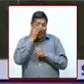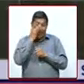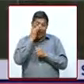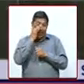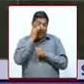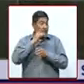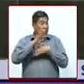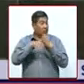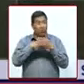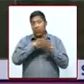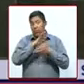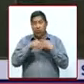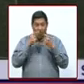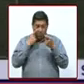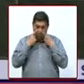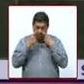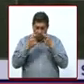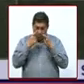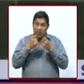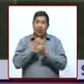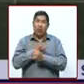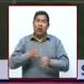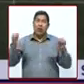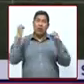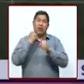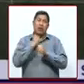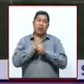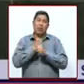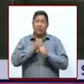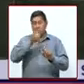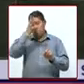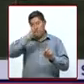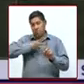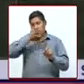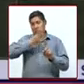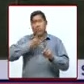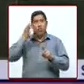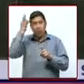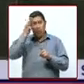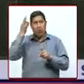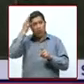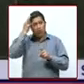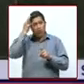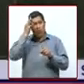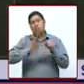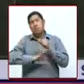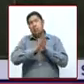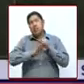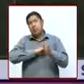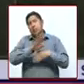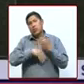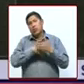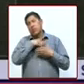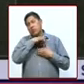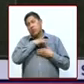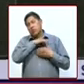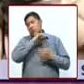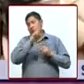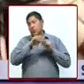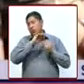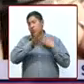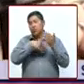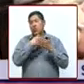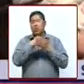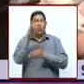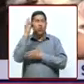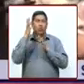todo lo que se debe velar es la independencia un trabajo objetivo que tengamos en fiscal que defienda Pues los intereses sobre todo de los bolivianos